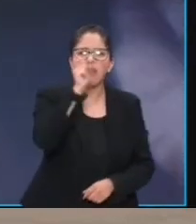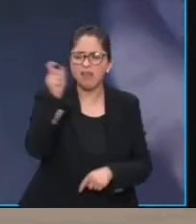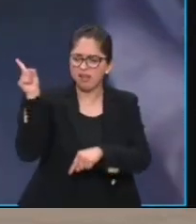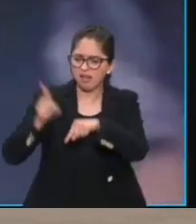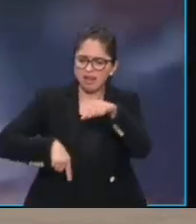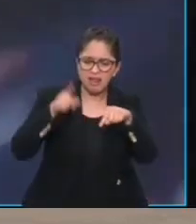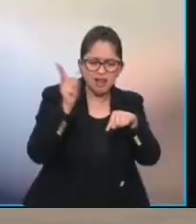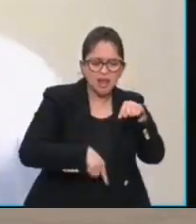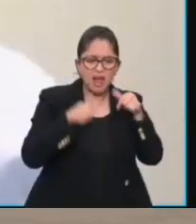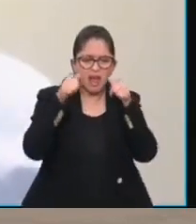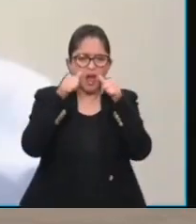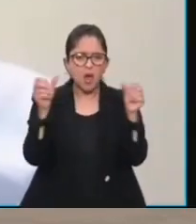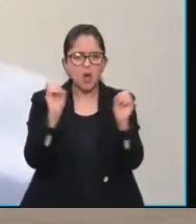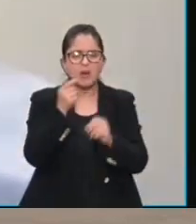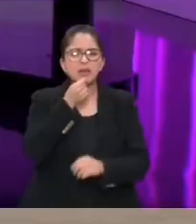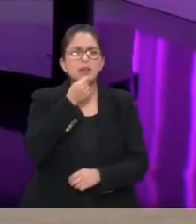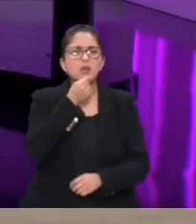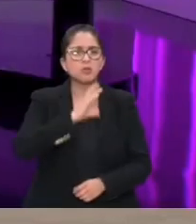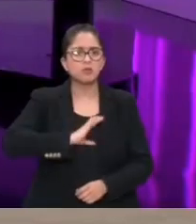los niños con cáncer.